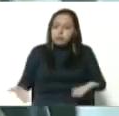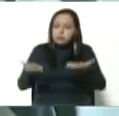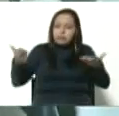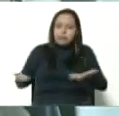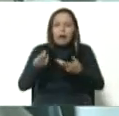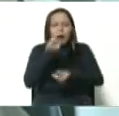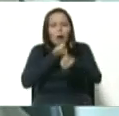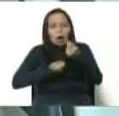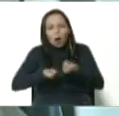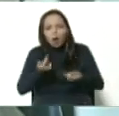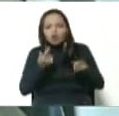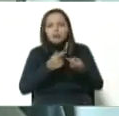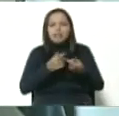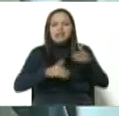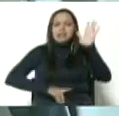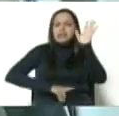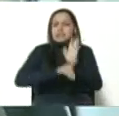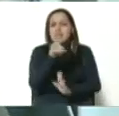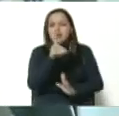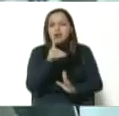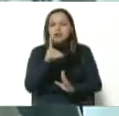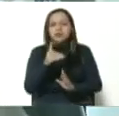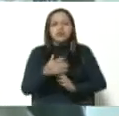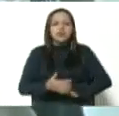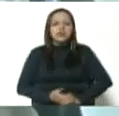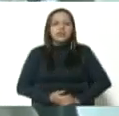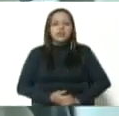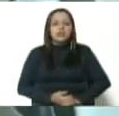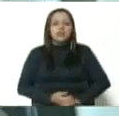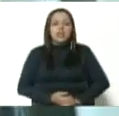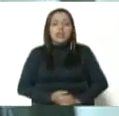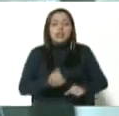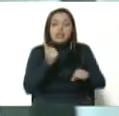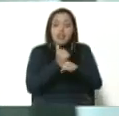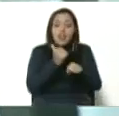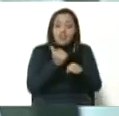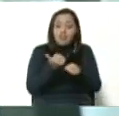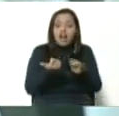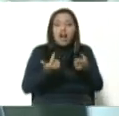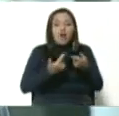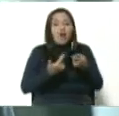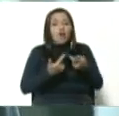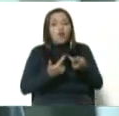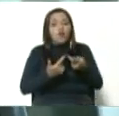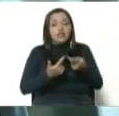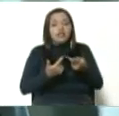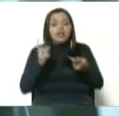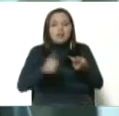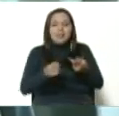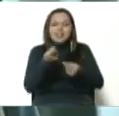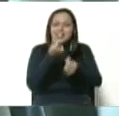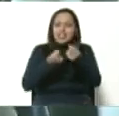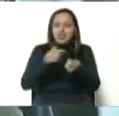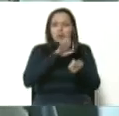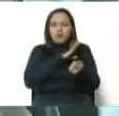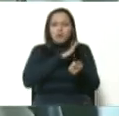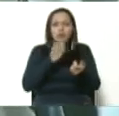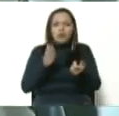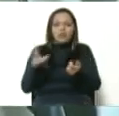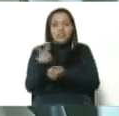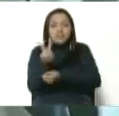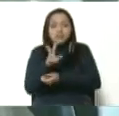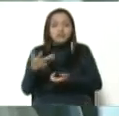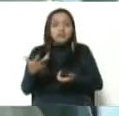económica, de crecimiento del Producto Interno Bruto, de crecimiento del Producto Interno Bruto